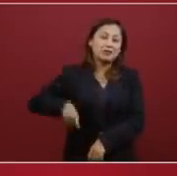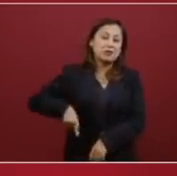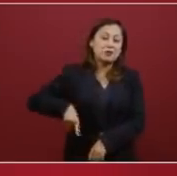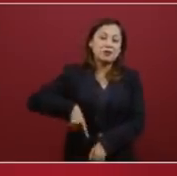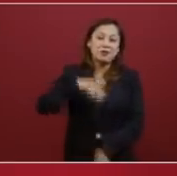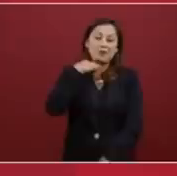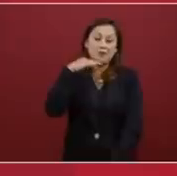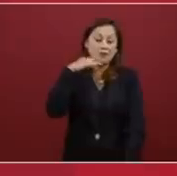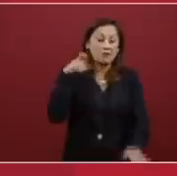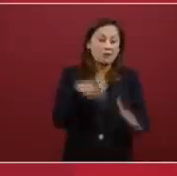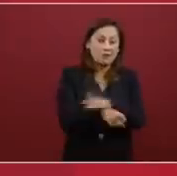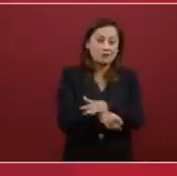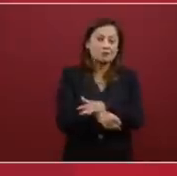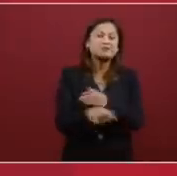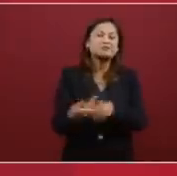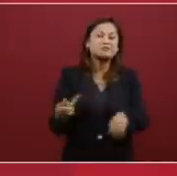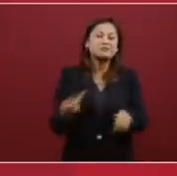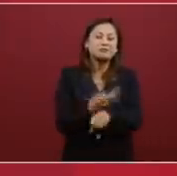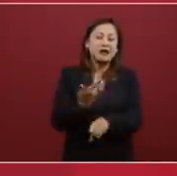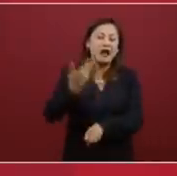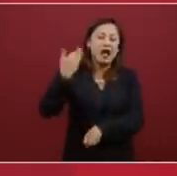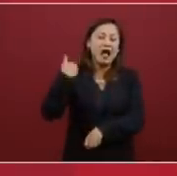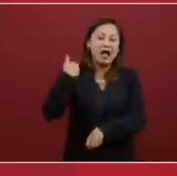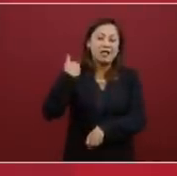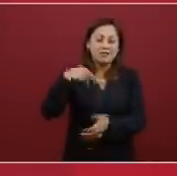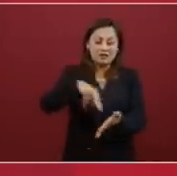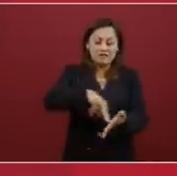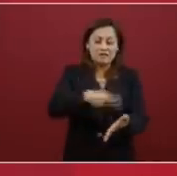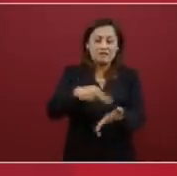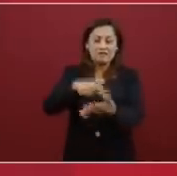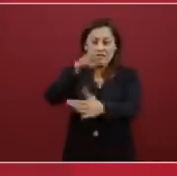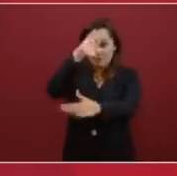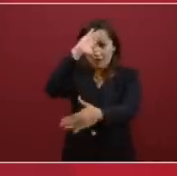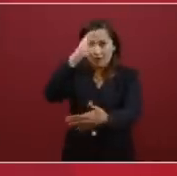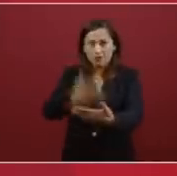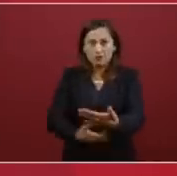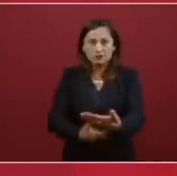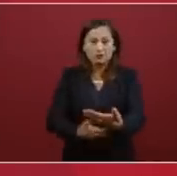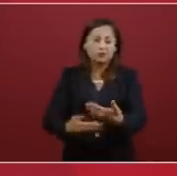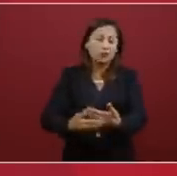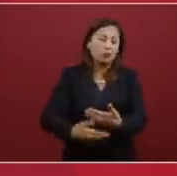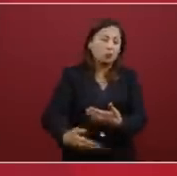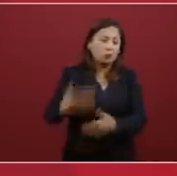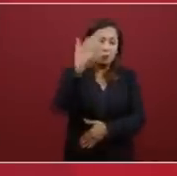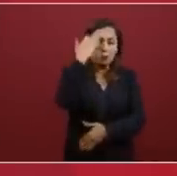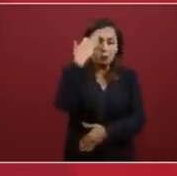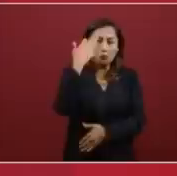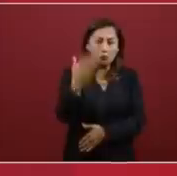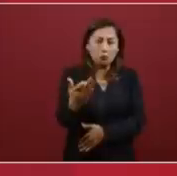contratos a muy largo plazo,